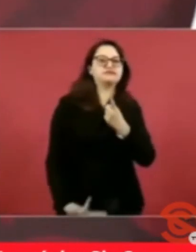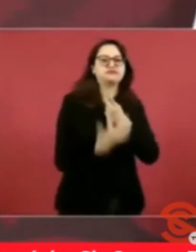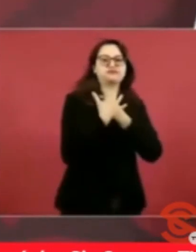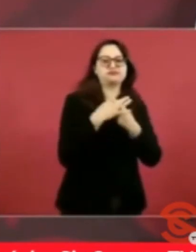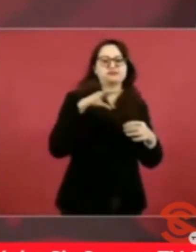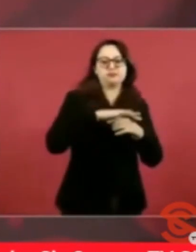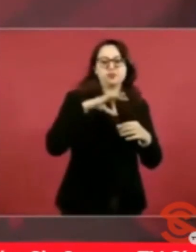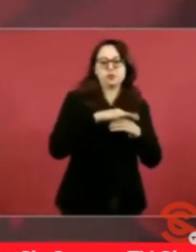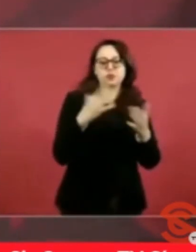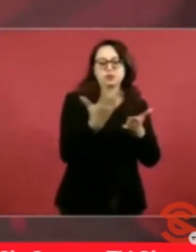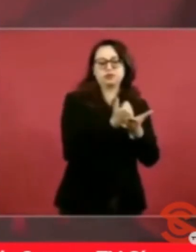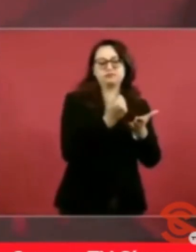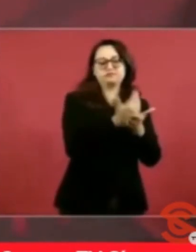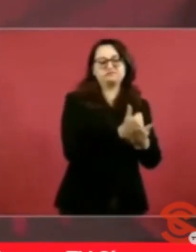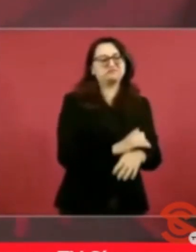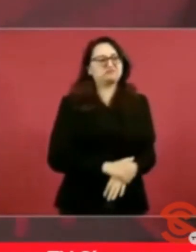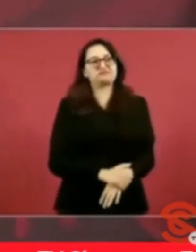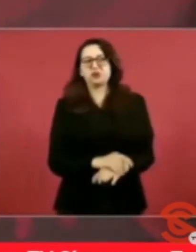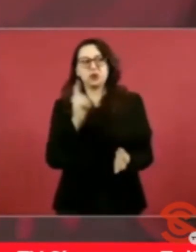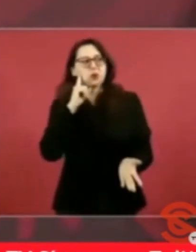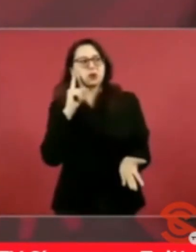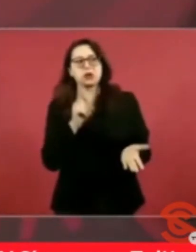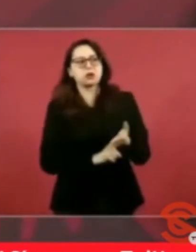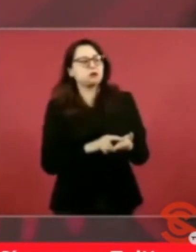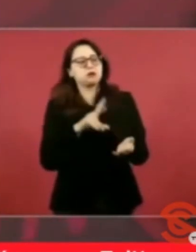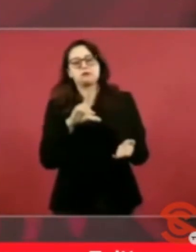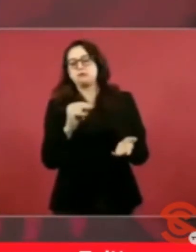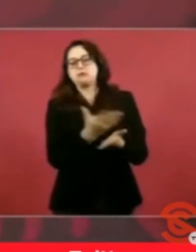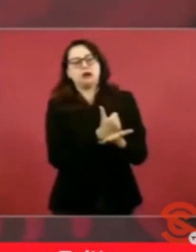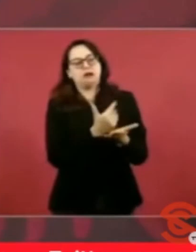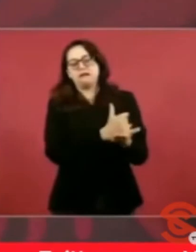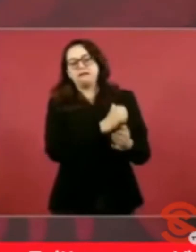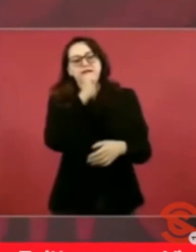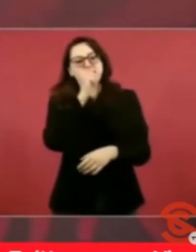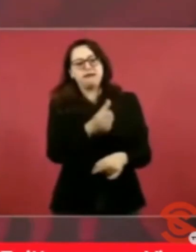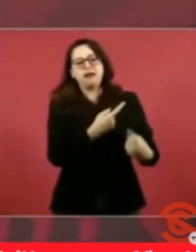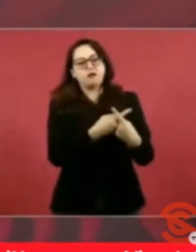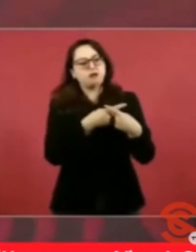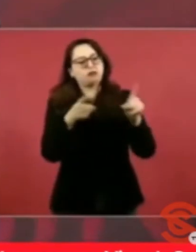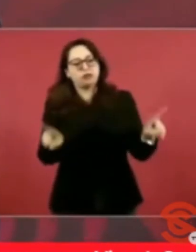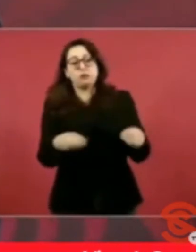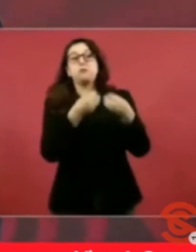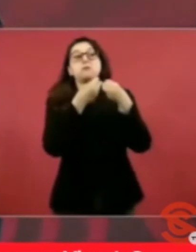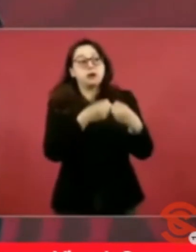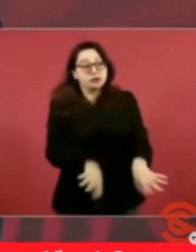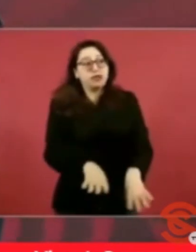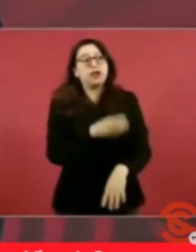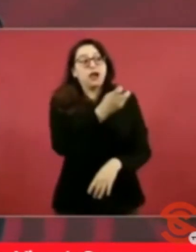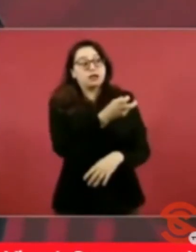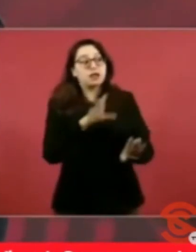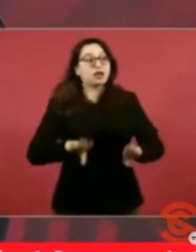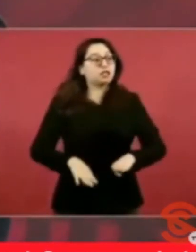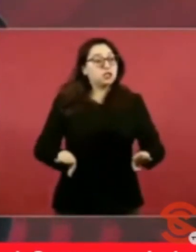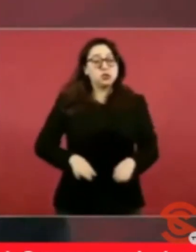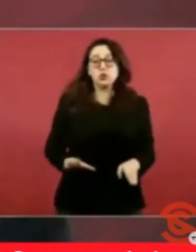No va a ganar nada, al contrario, va a perder